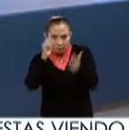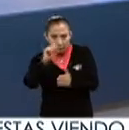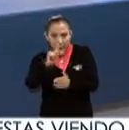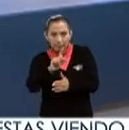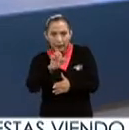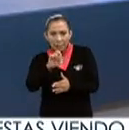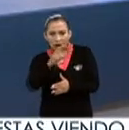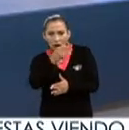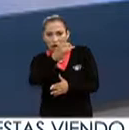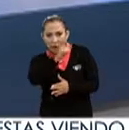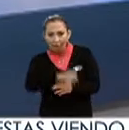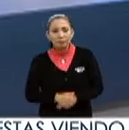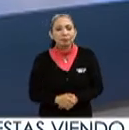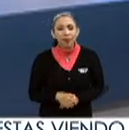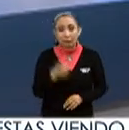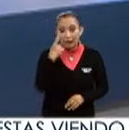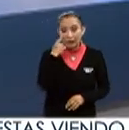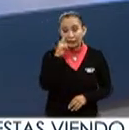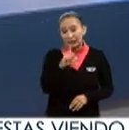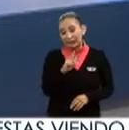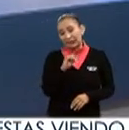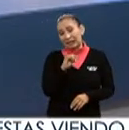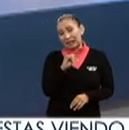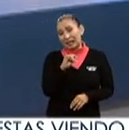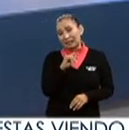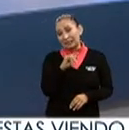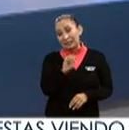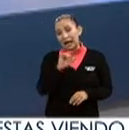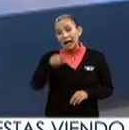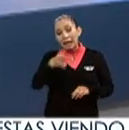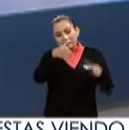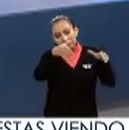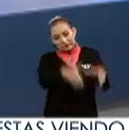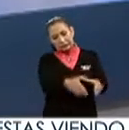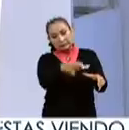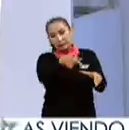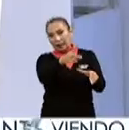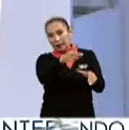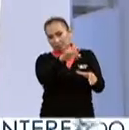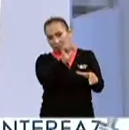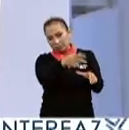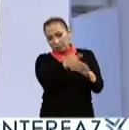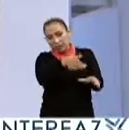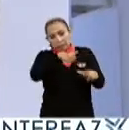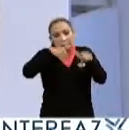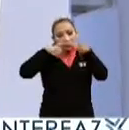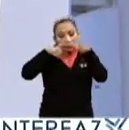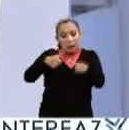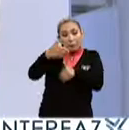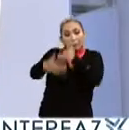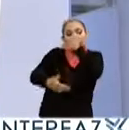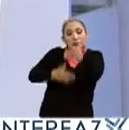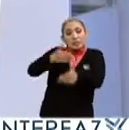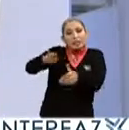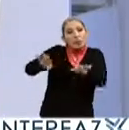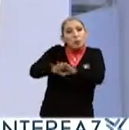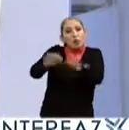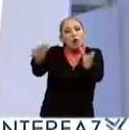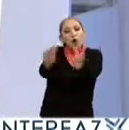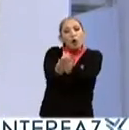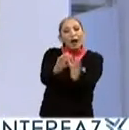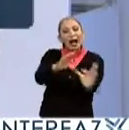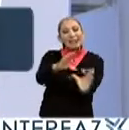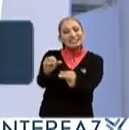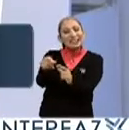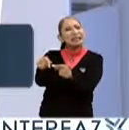precisamente pedagogía. Sí, pues mira, la didáctica es la disciplina que se encarga principalmente del proceso de enseñanza,